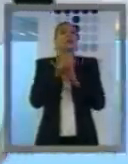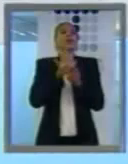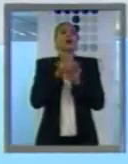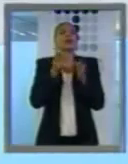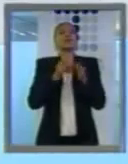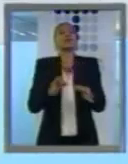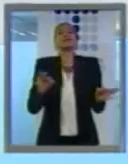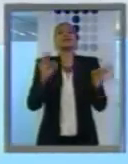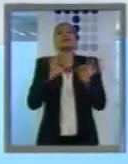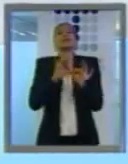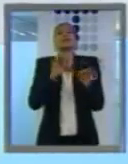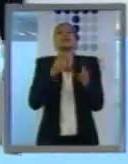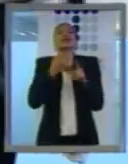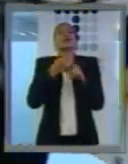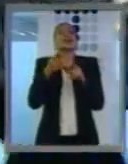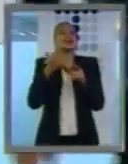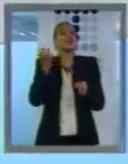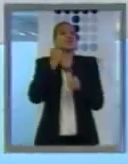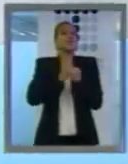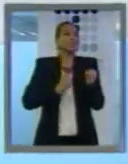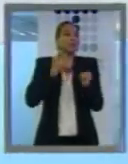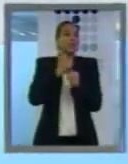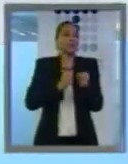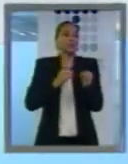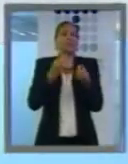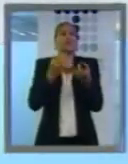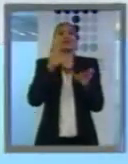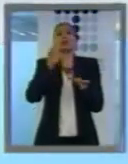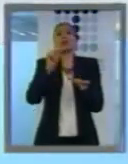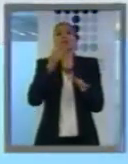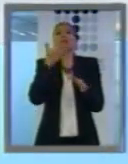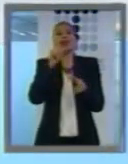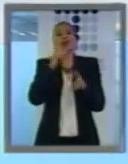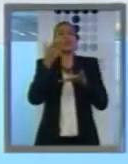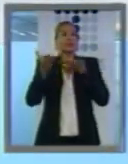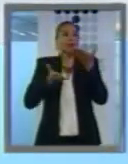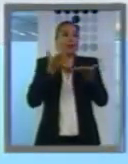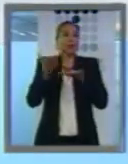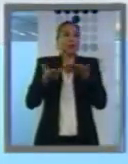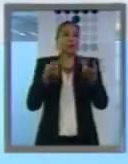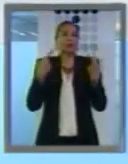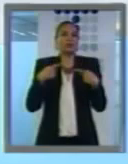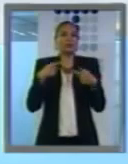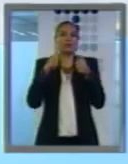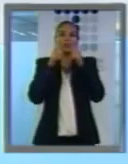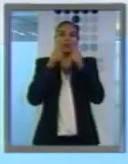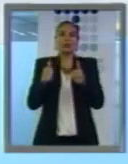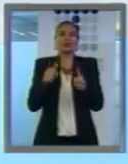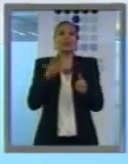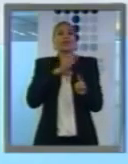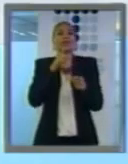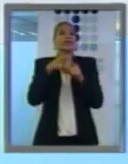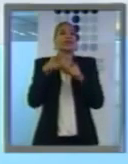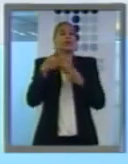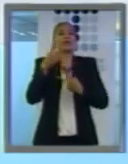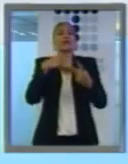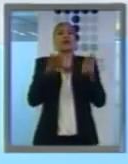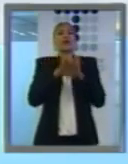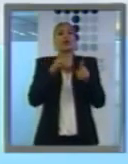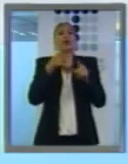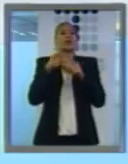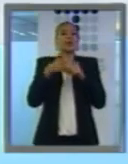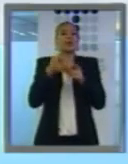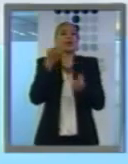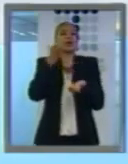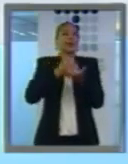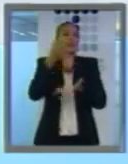cualitativa acerca de prácticas desviadas del servicio público, y eso tiene que ver con el impacto que tiene la corrupción en el aspecto